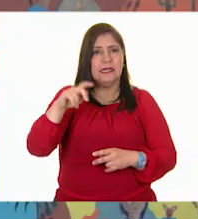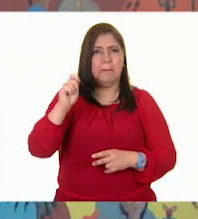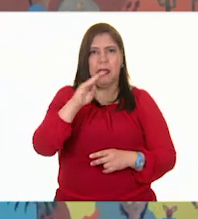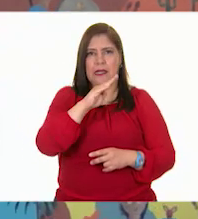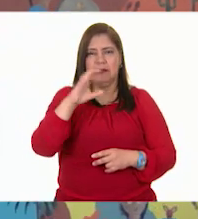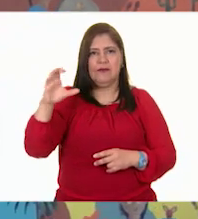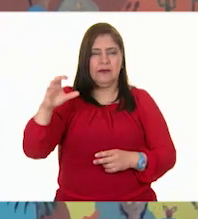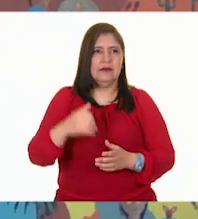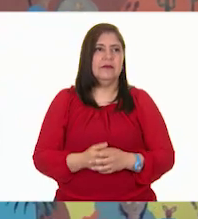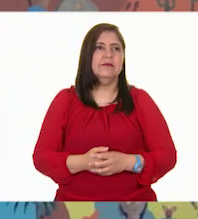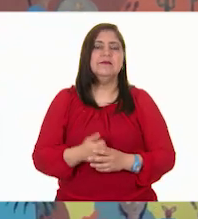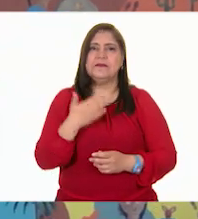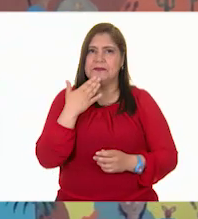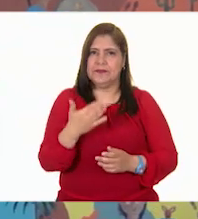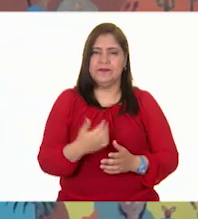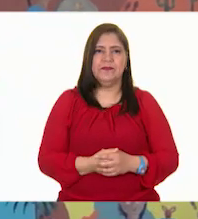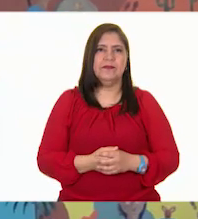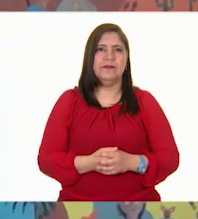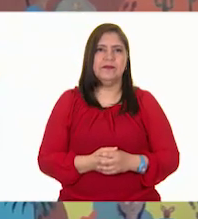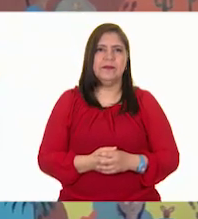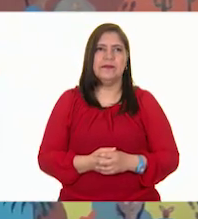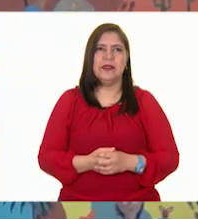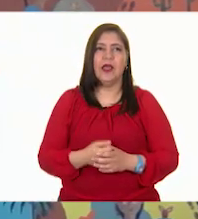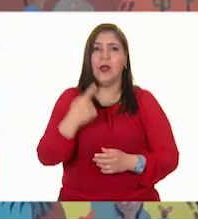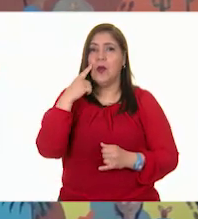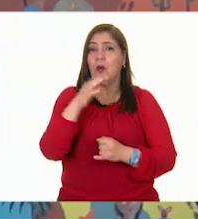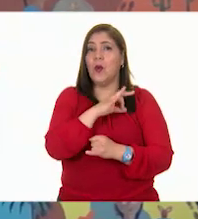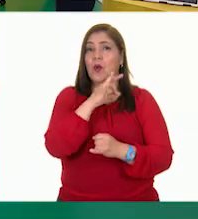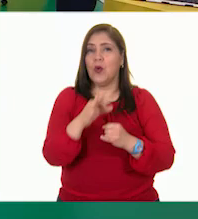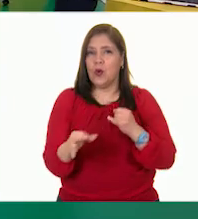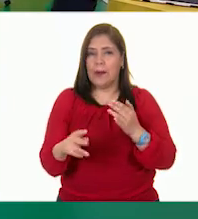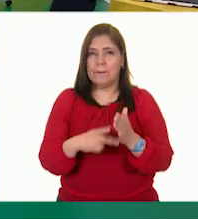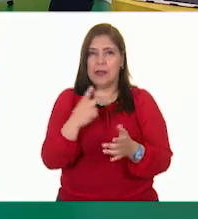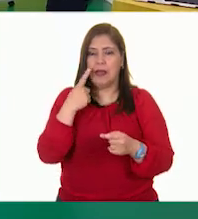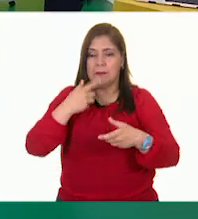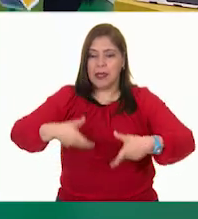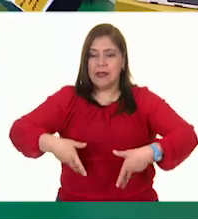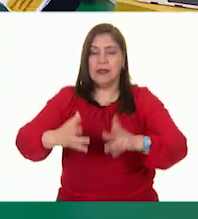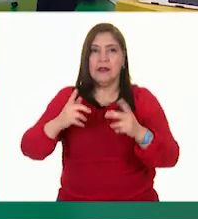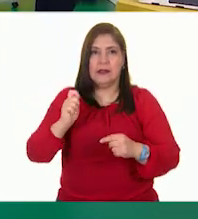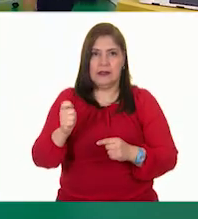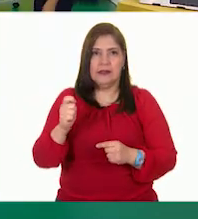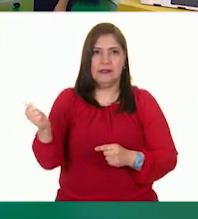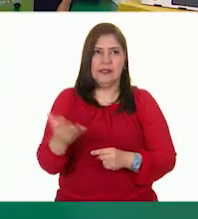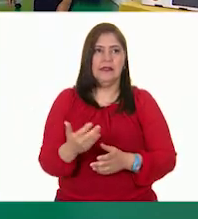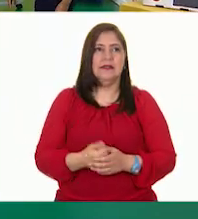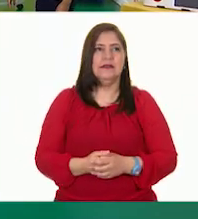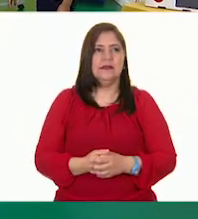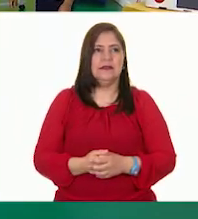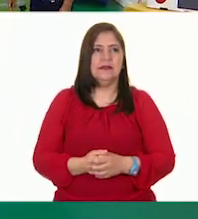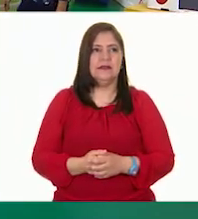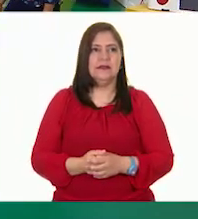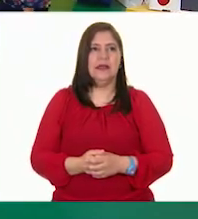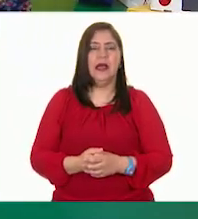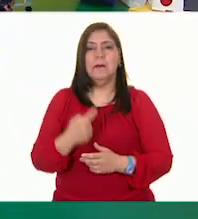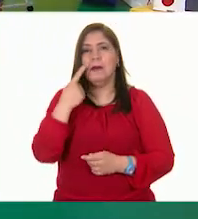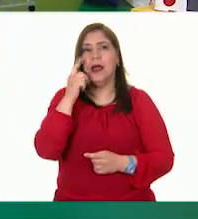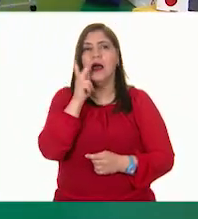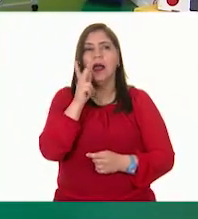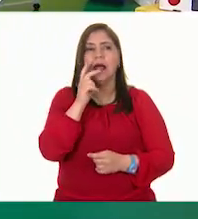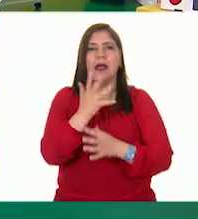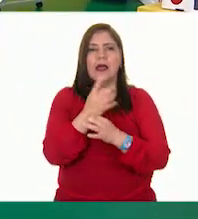Excelente. Ujú. Muy bien. Vamos a lanzar por última vez el dado. Vamos a ver qué nos